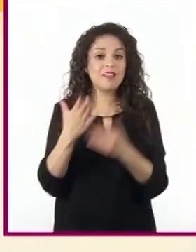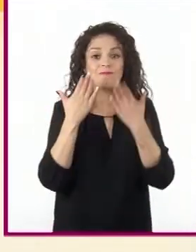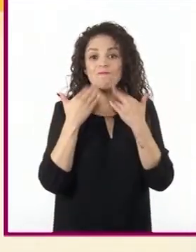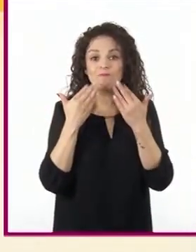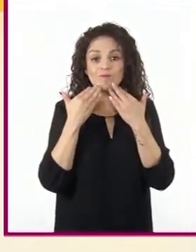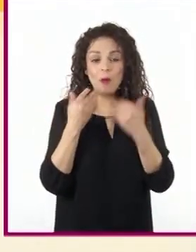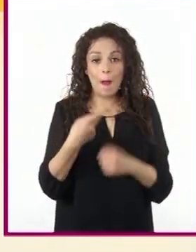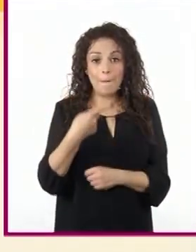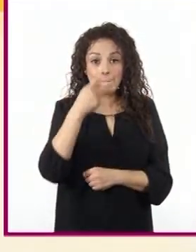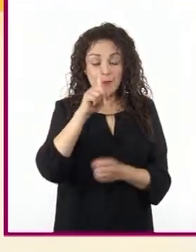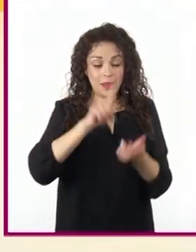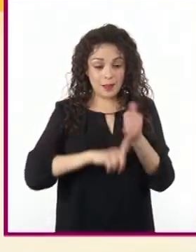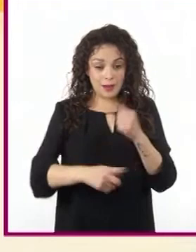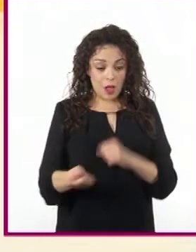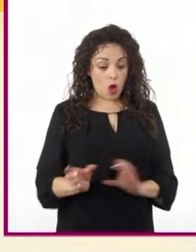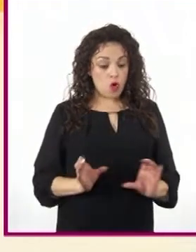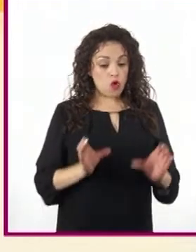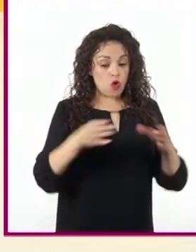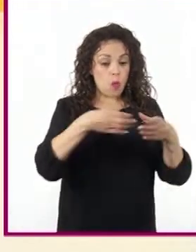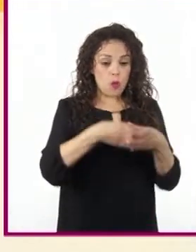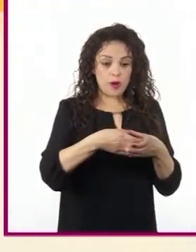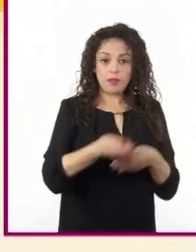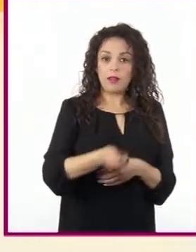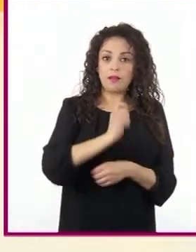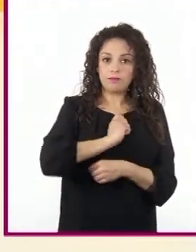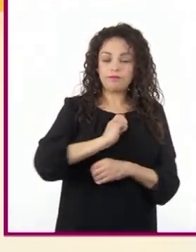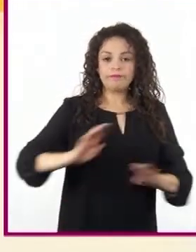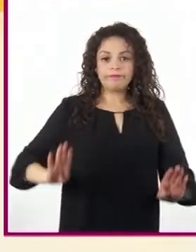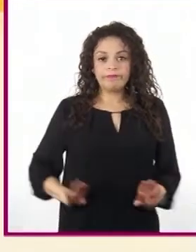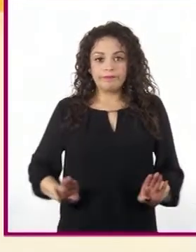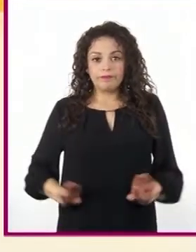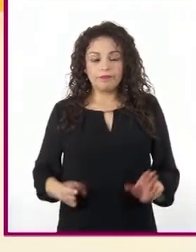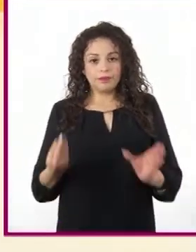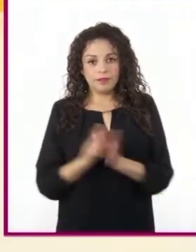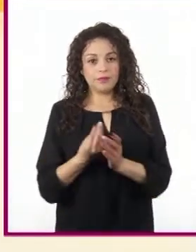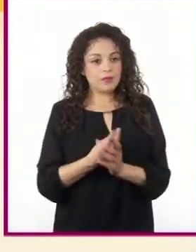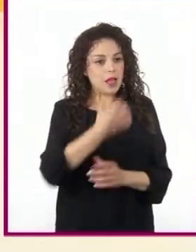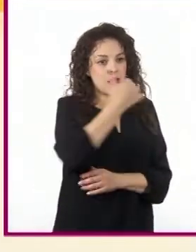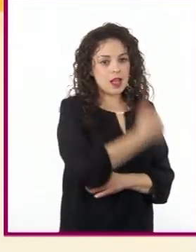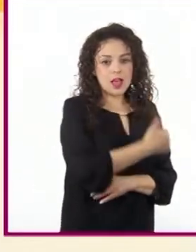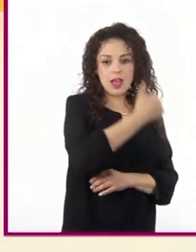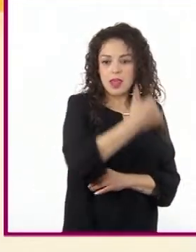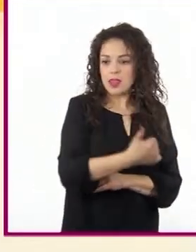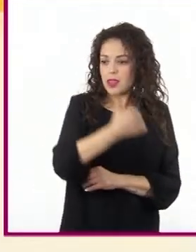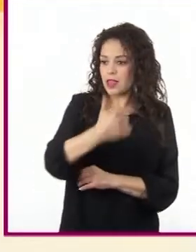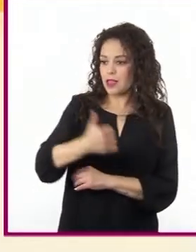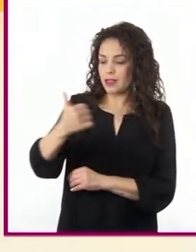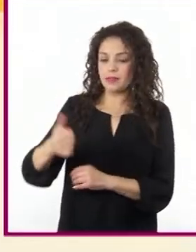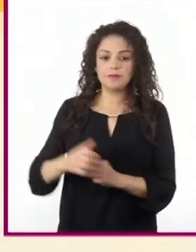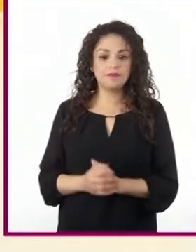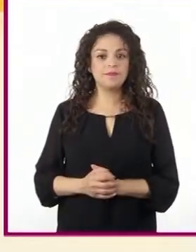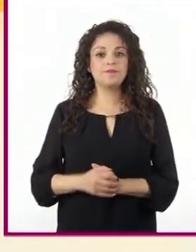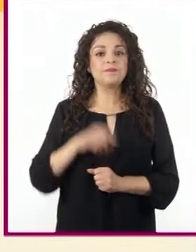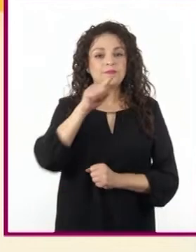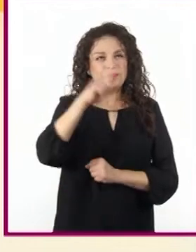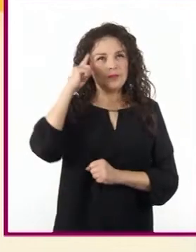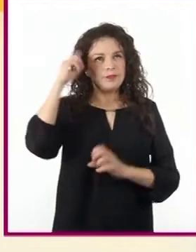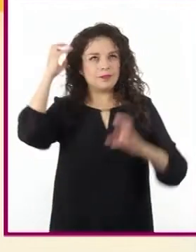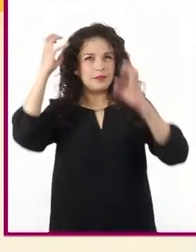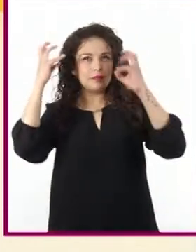colectiva, una que nos caracteriza a todas y todos. Reflexionen y respondan las siguientes